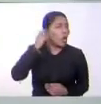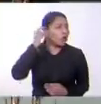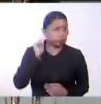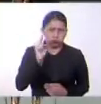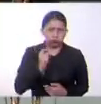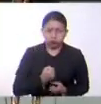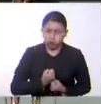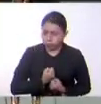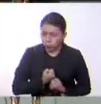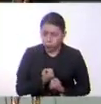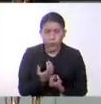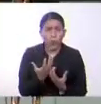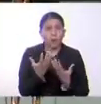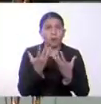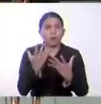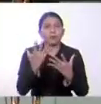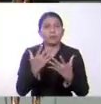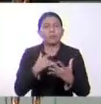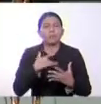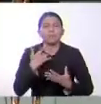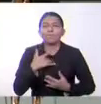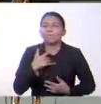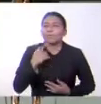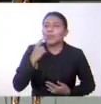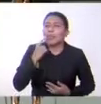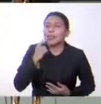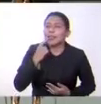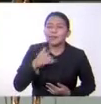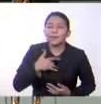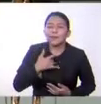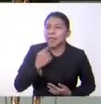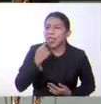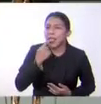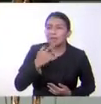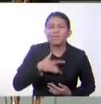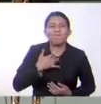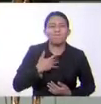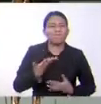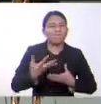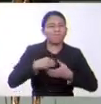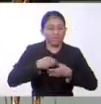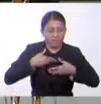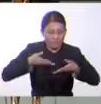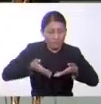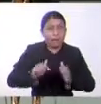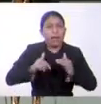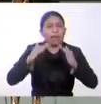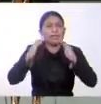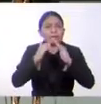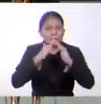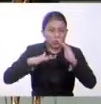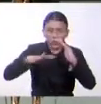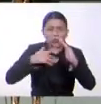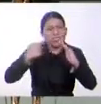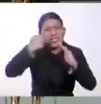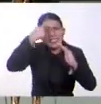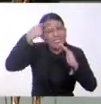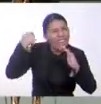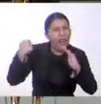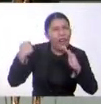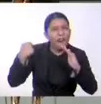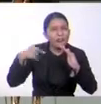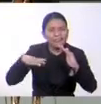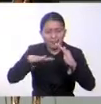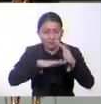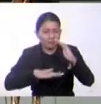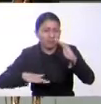profesan el paladar que renace conmigo. Y es que esta casa de arrecifes negros,